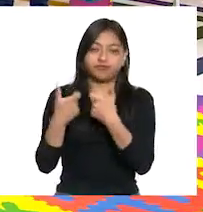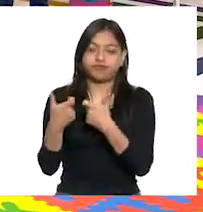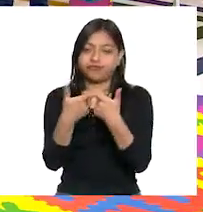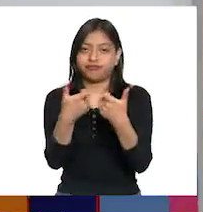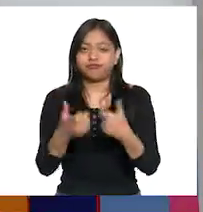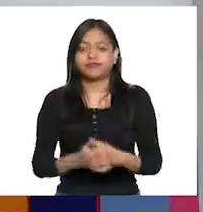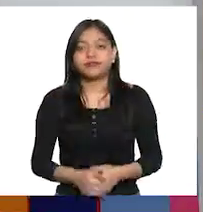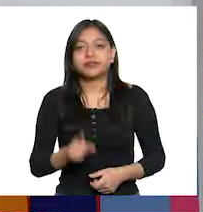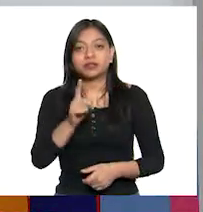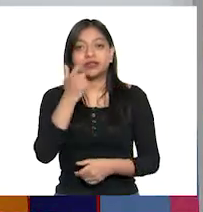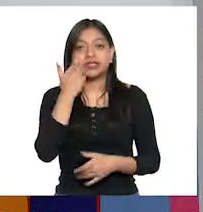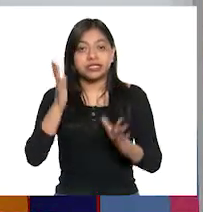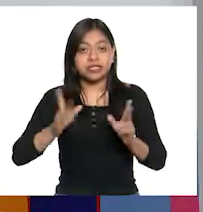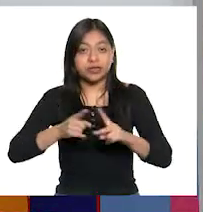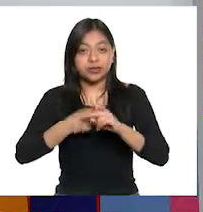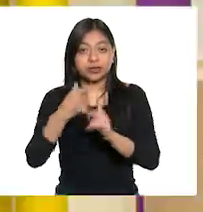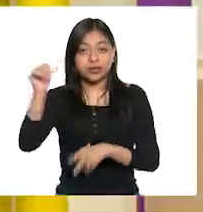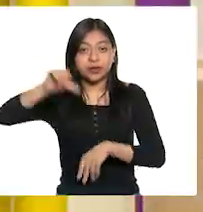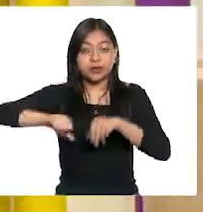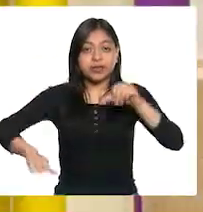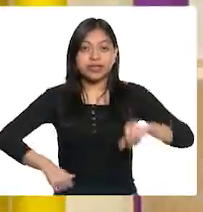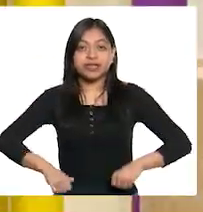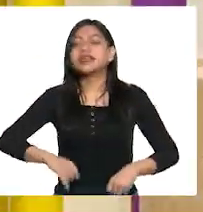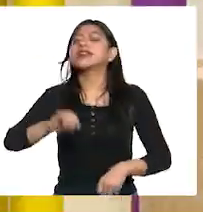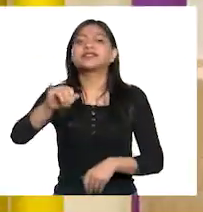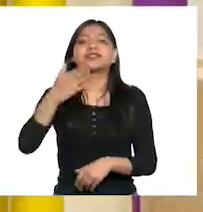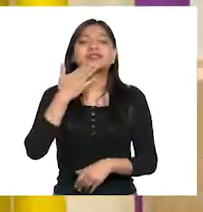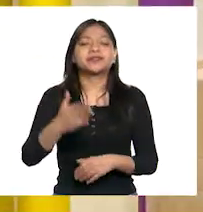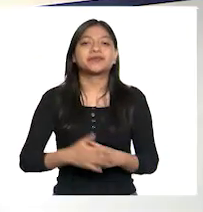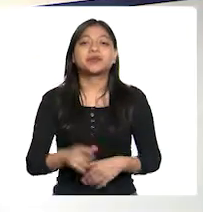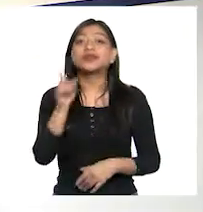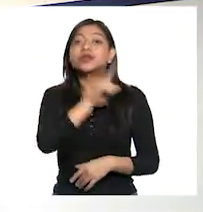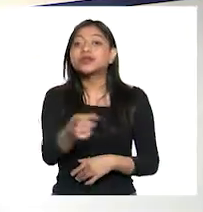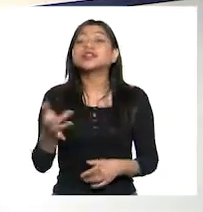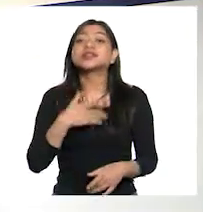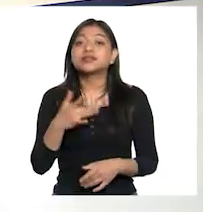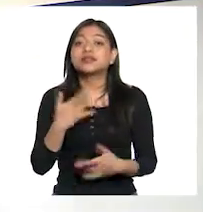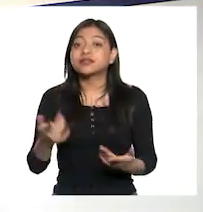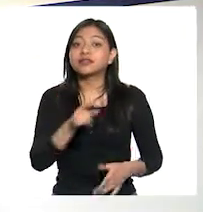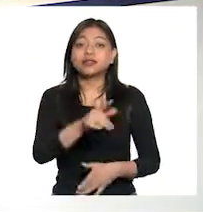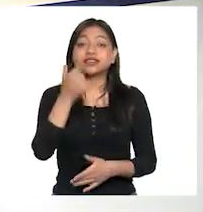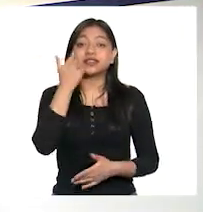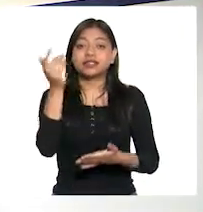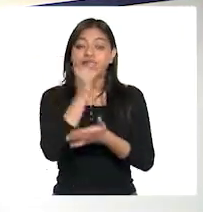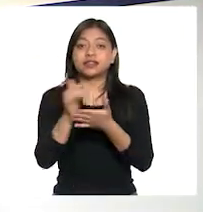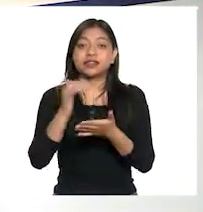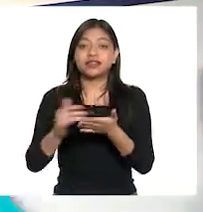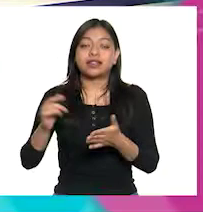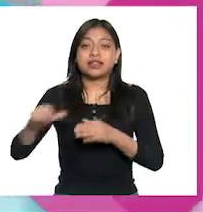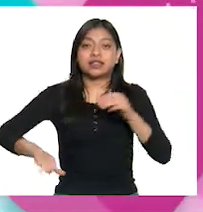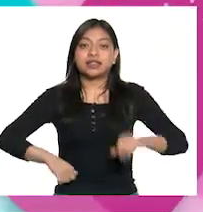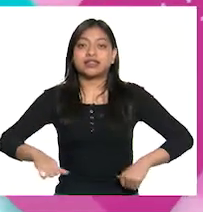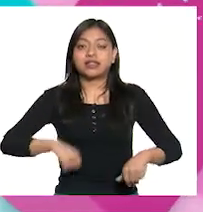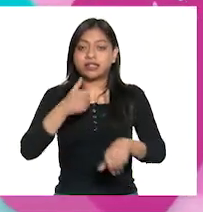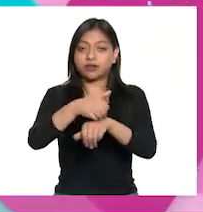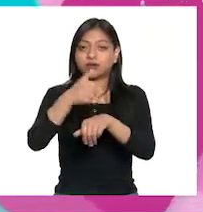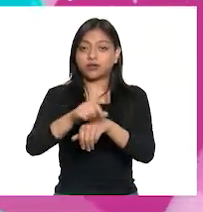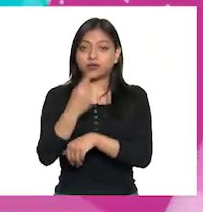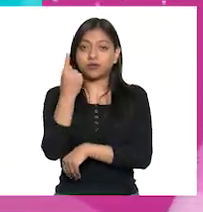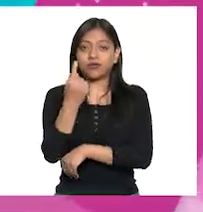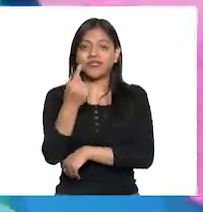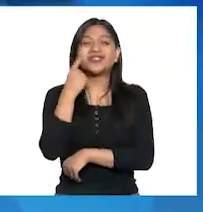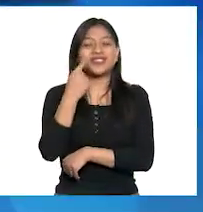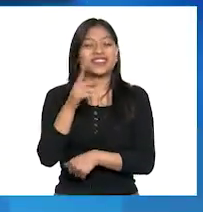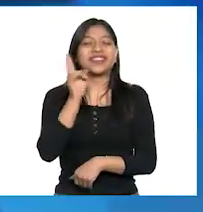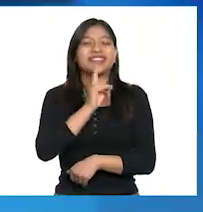Eric, si comenzamos con el primer desafío? Vamos a hacerlo. ¿Qué dicen niños y niñas allá en casa? ¿Nos ayudan a leer el primer desafío? Nosotros los escuchamos. Léanlo